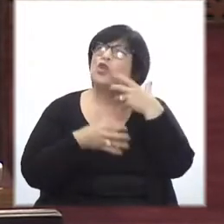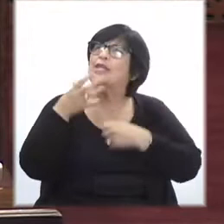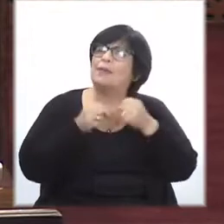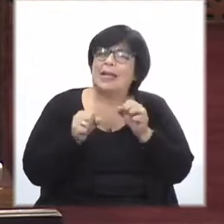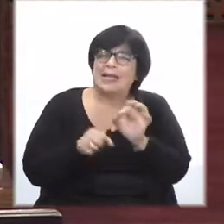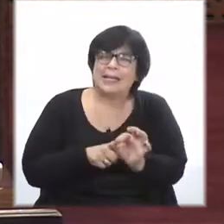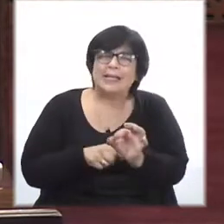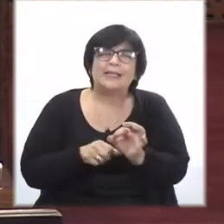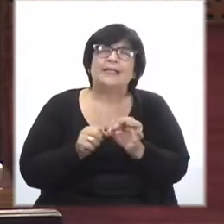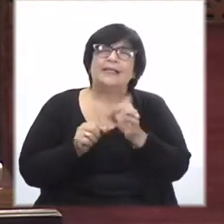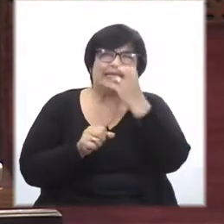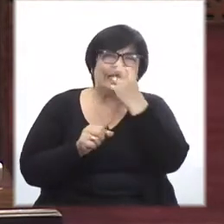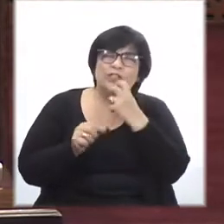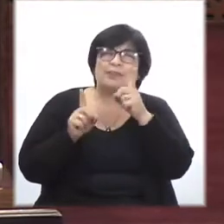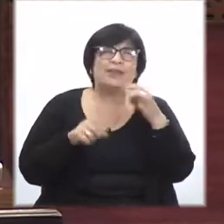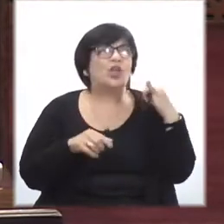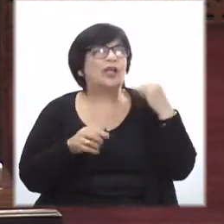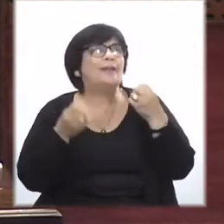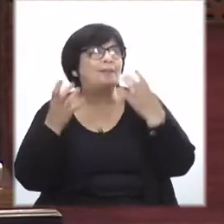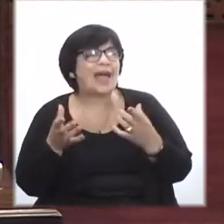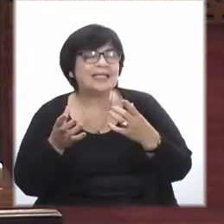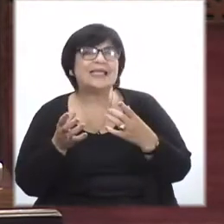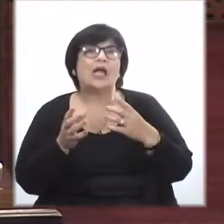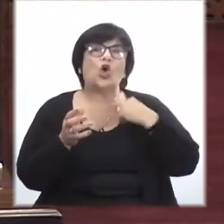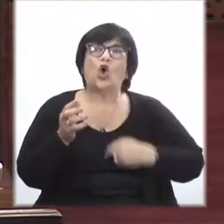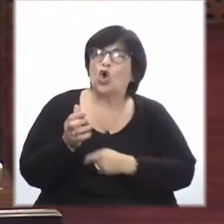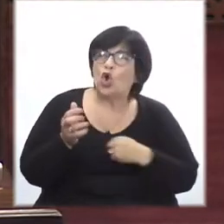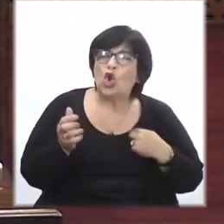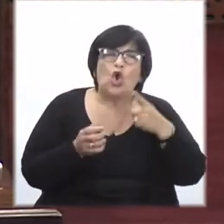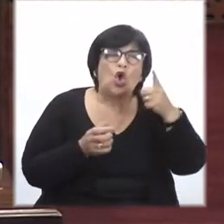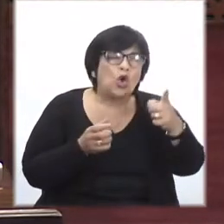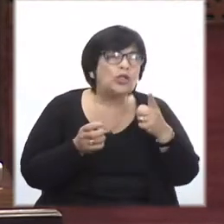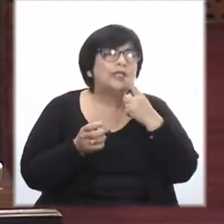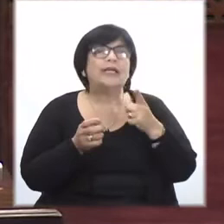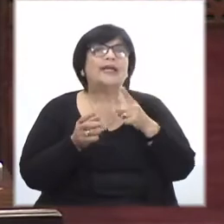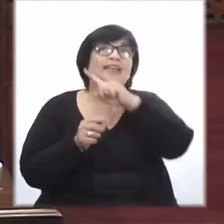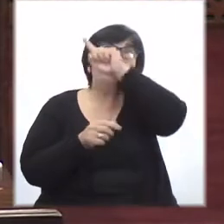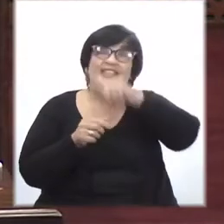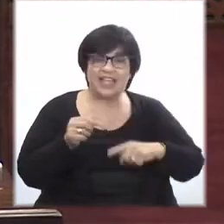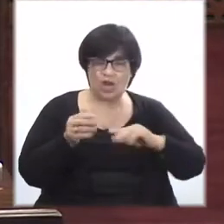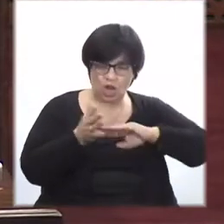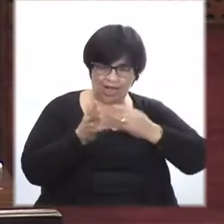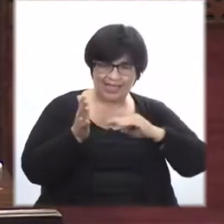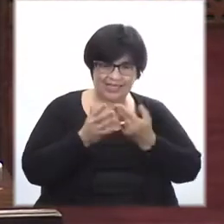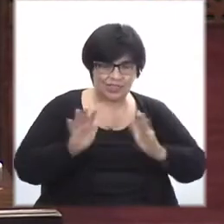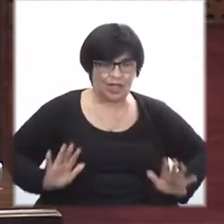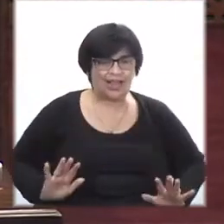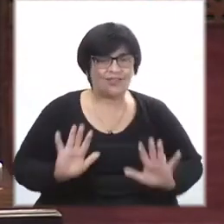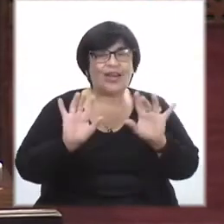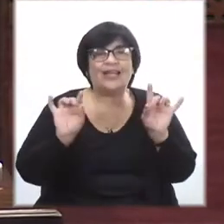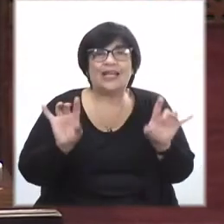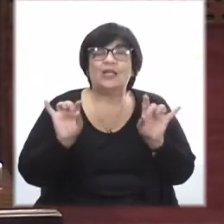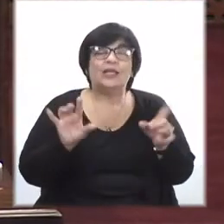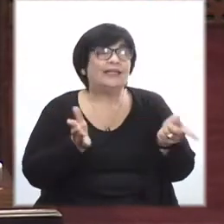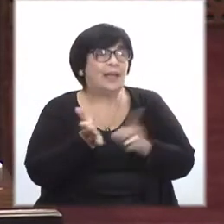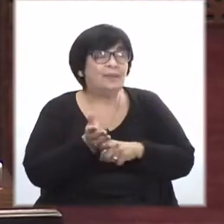José y Colonia, con sus colonias suiza y piamontesa, que iniciaron en nuestro país la quesería artesanal, luego la industrialización